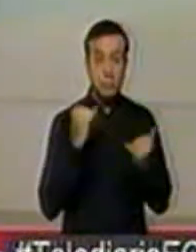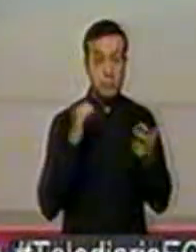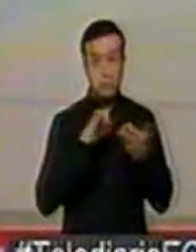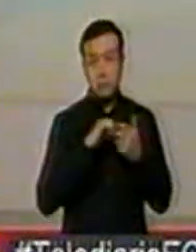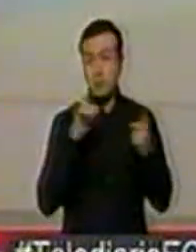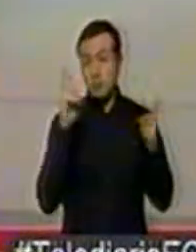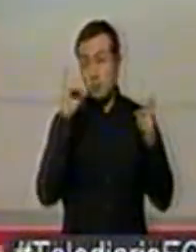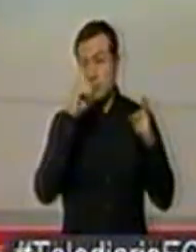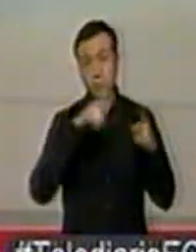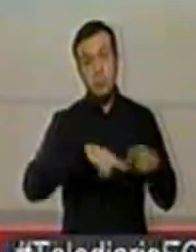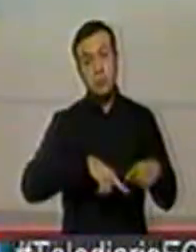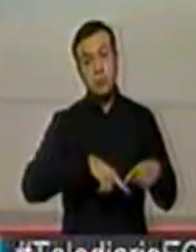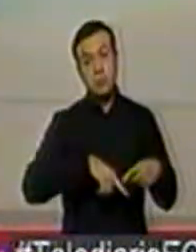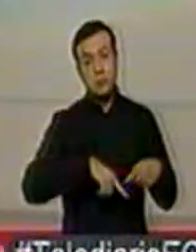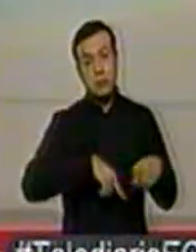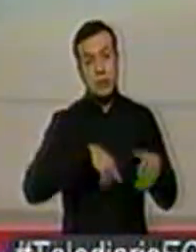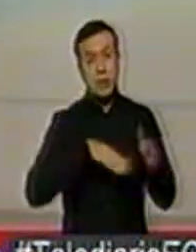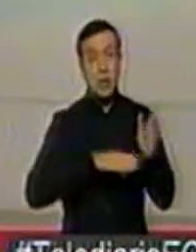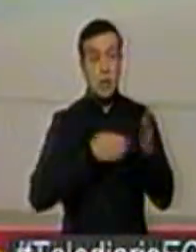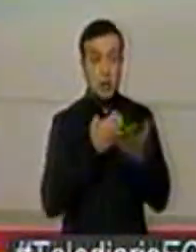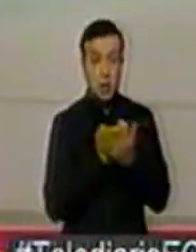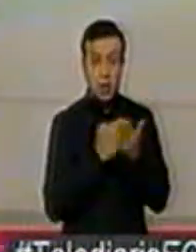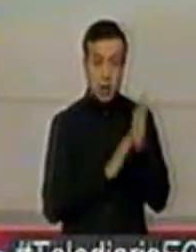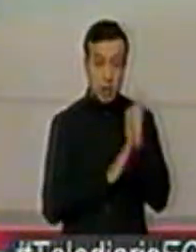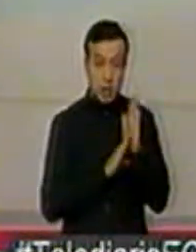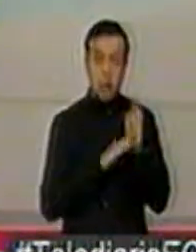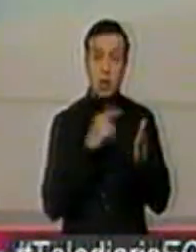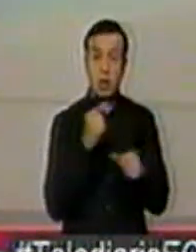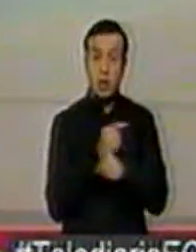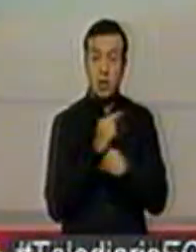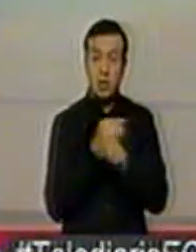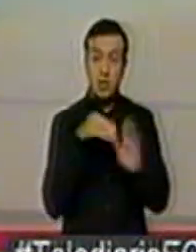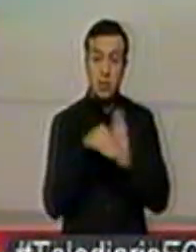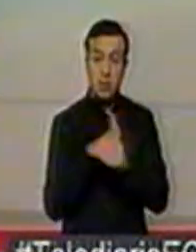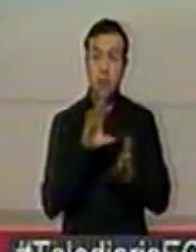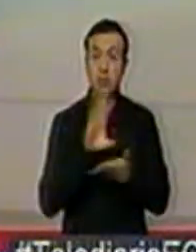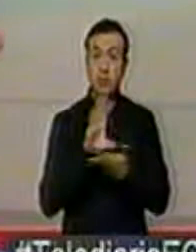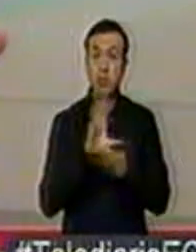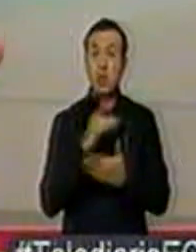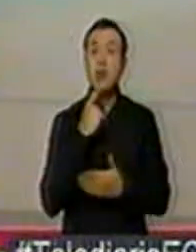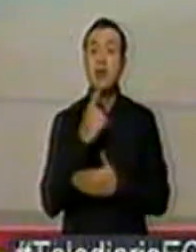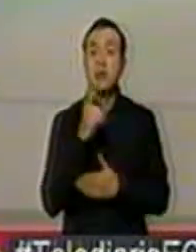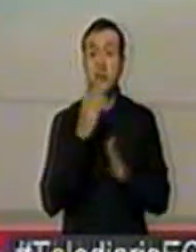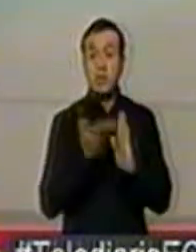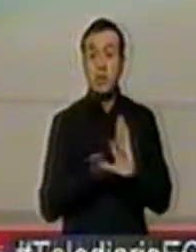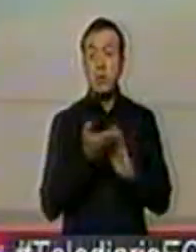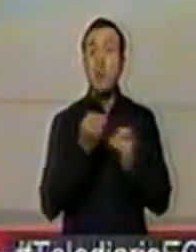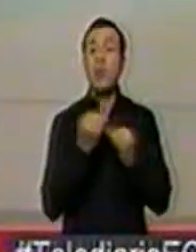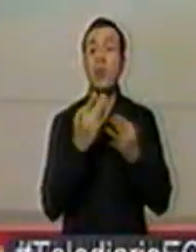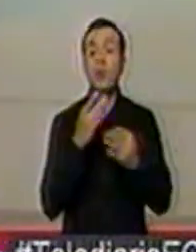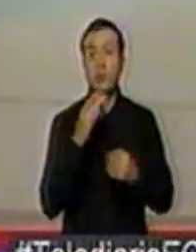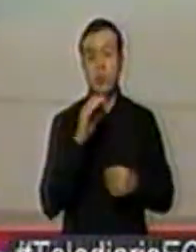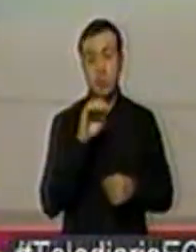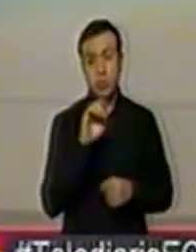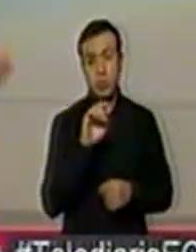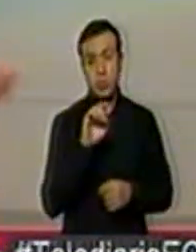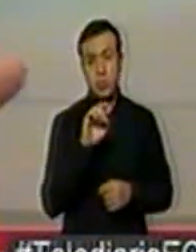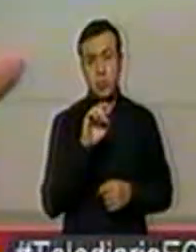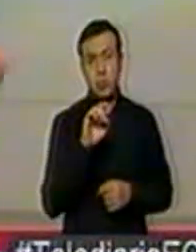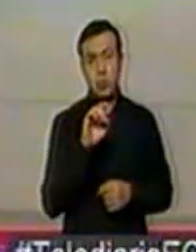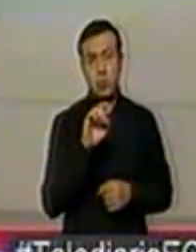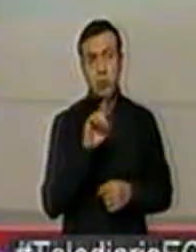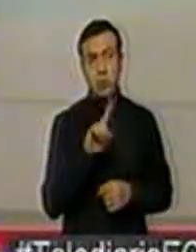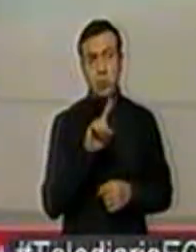parada las cifras que nos da la gerente del banco central de un crecimiento proyectado para este año apenas del punto 0 2 por